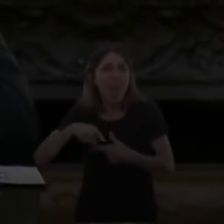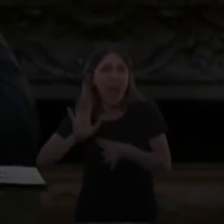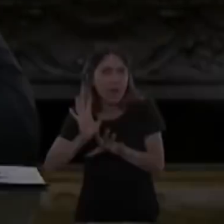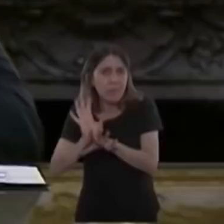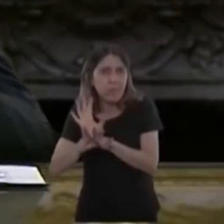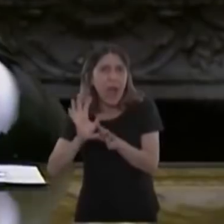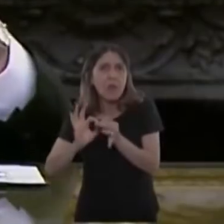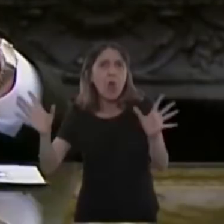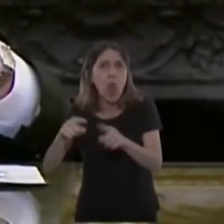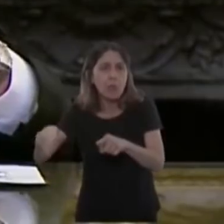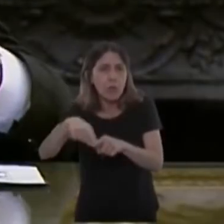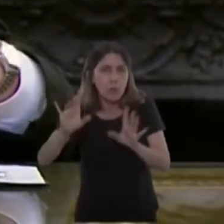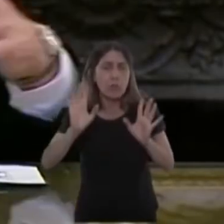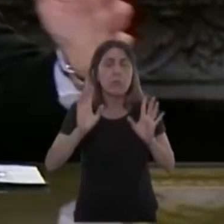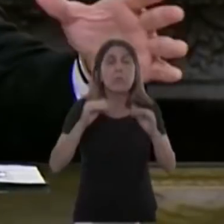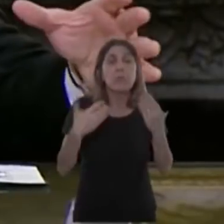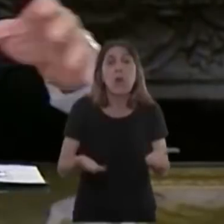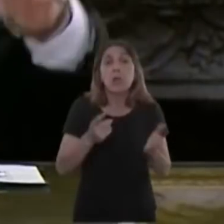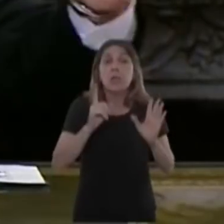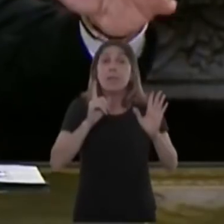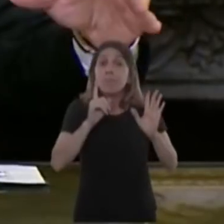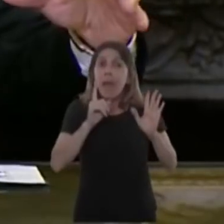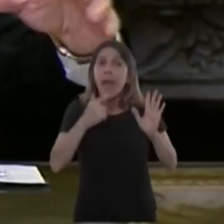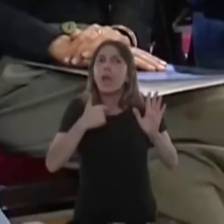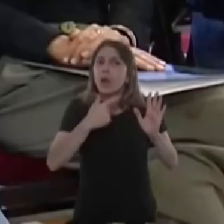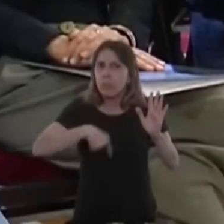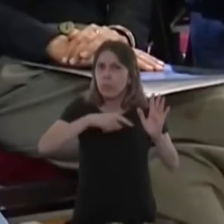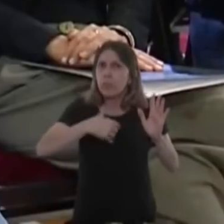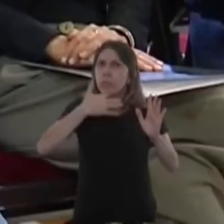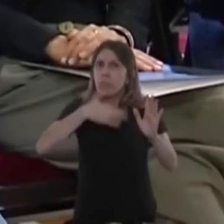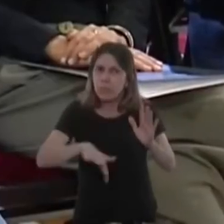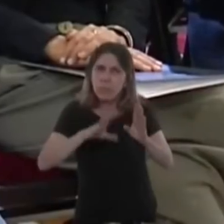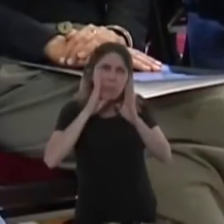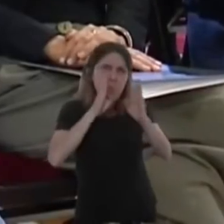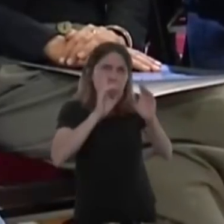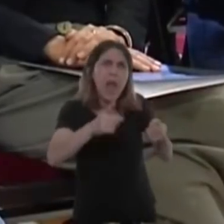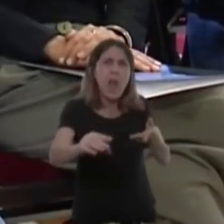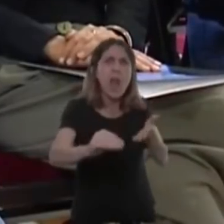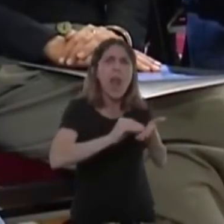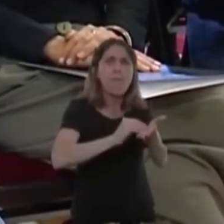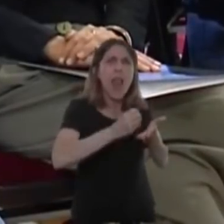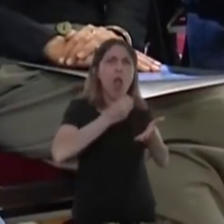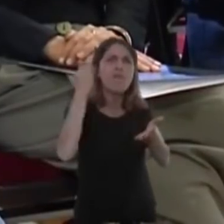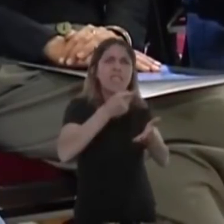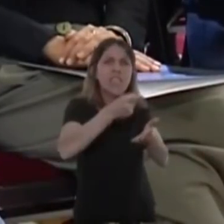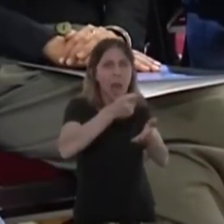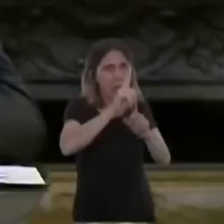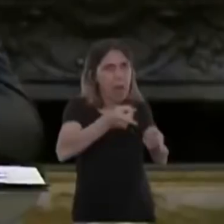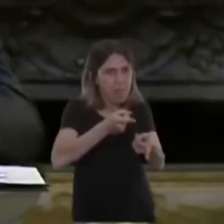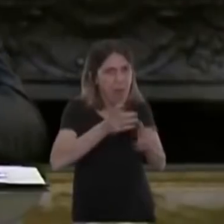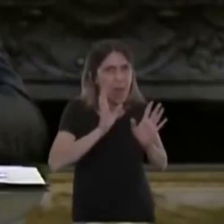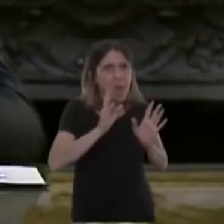la PUAM. Para recibirlo se tiene que tener ingresos mensuales inferiores a 2